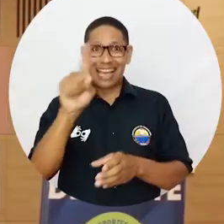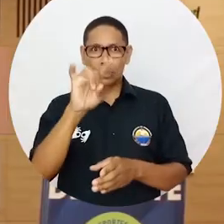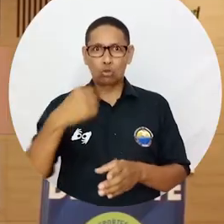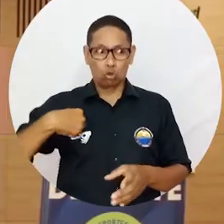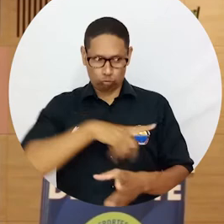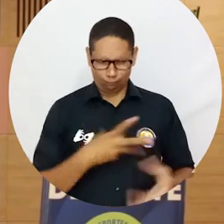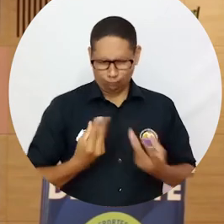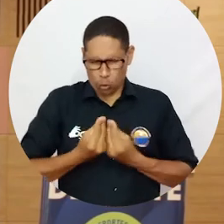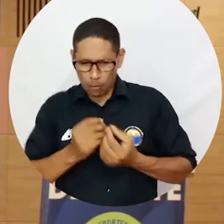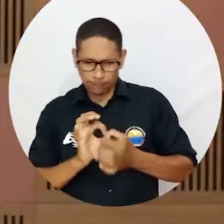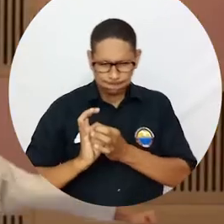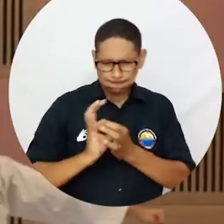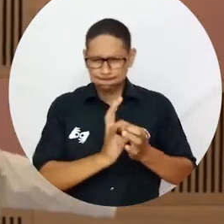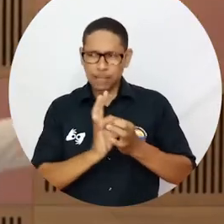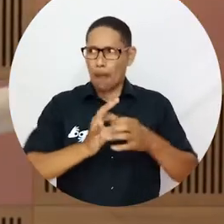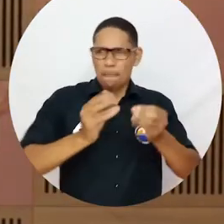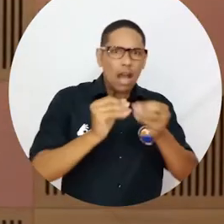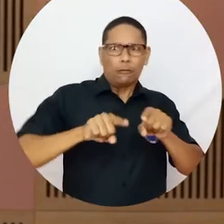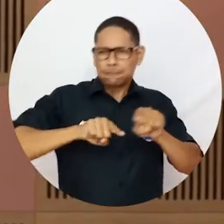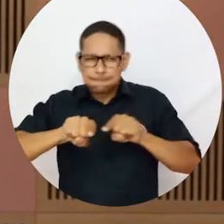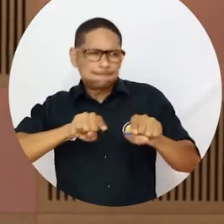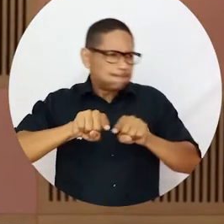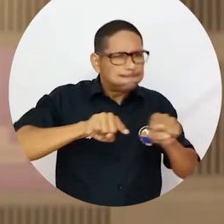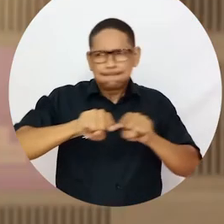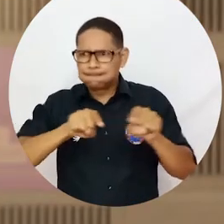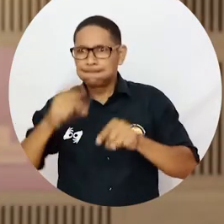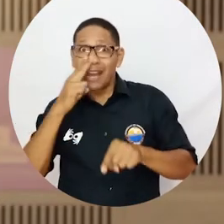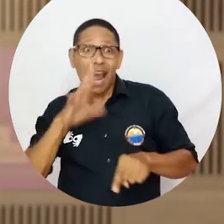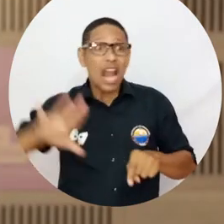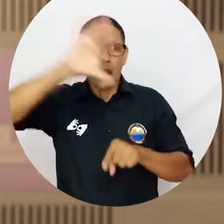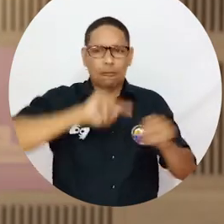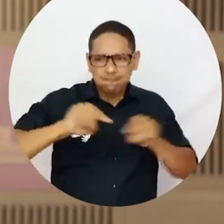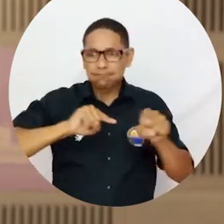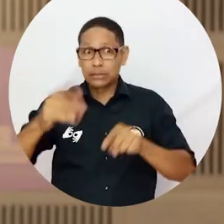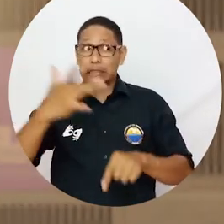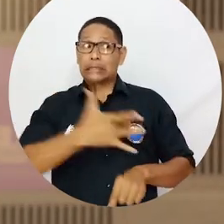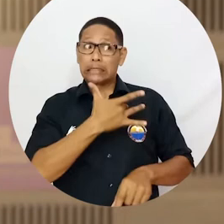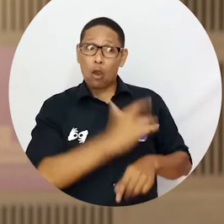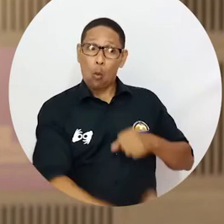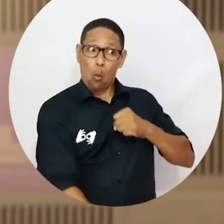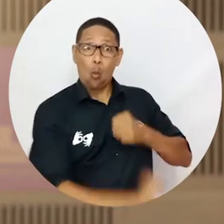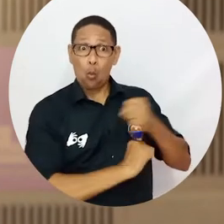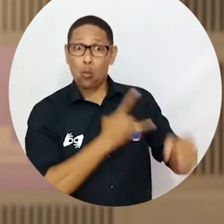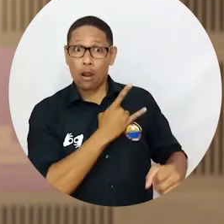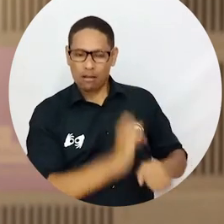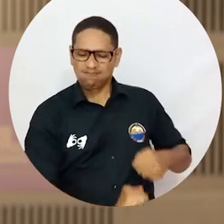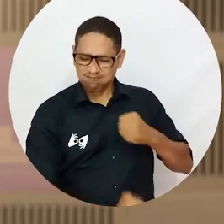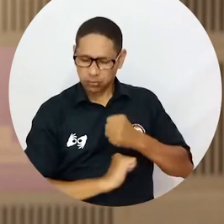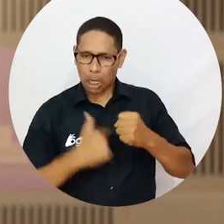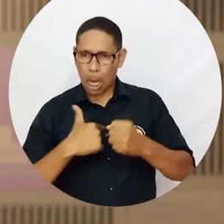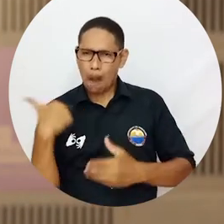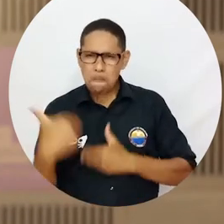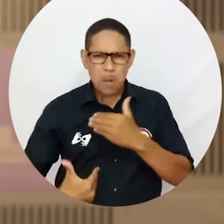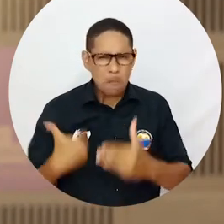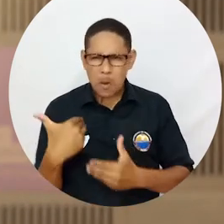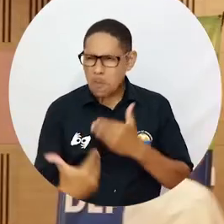estamos intentando competir en más rankings nacionales. Siento que la universidad ha apoyado muchísimo todo este proceso, nada